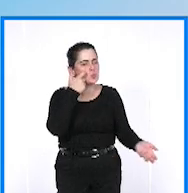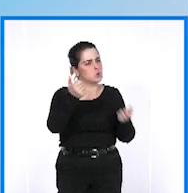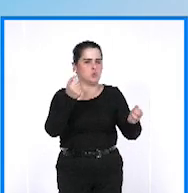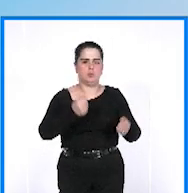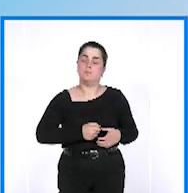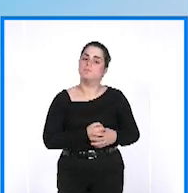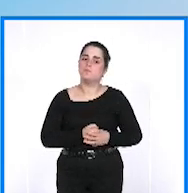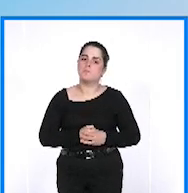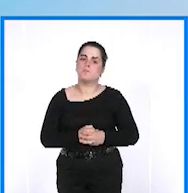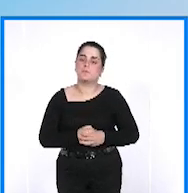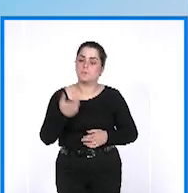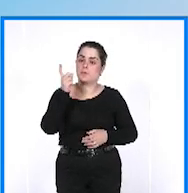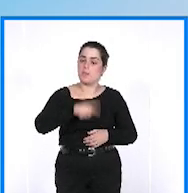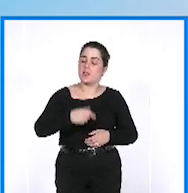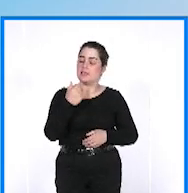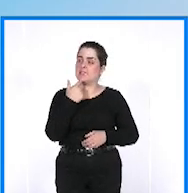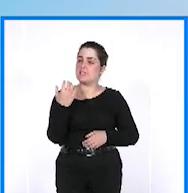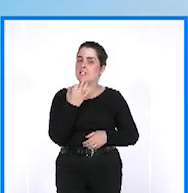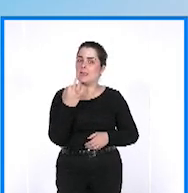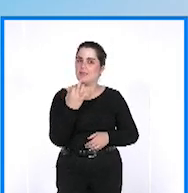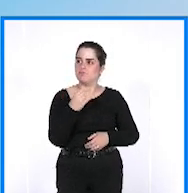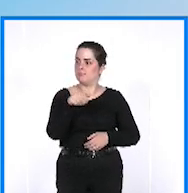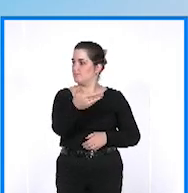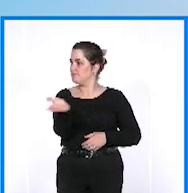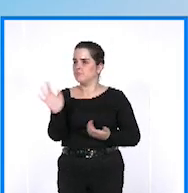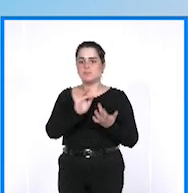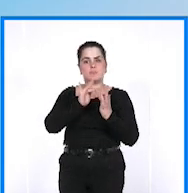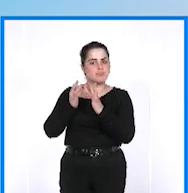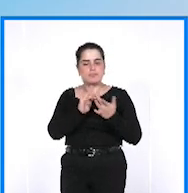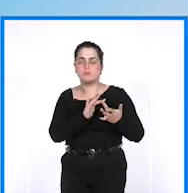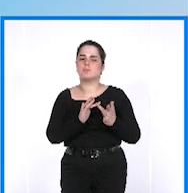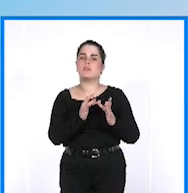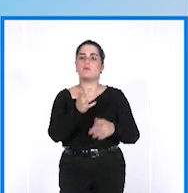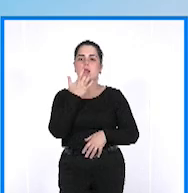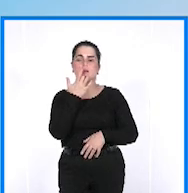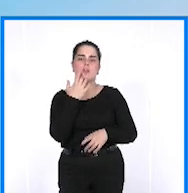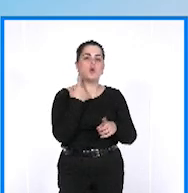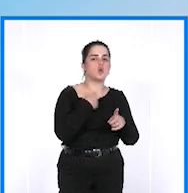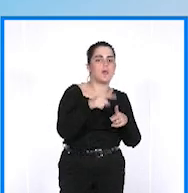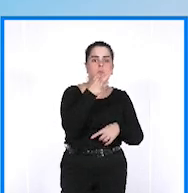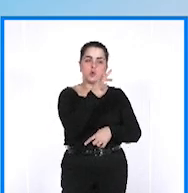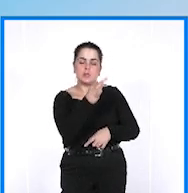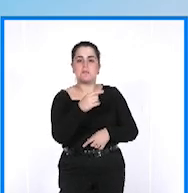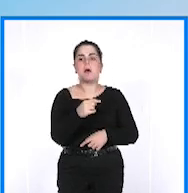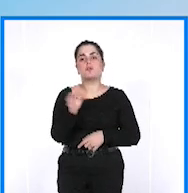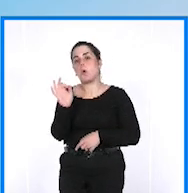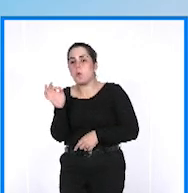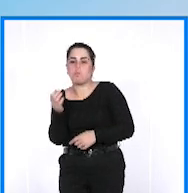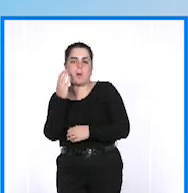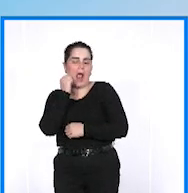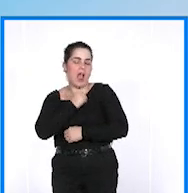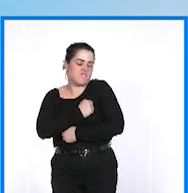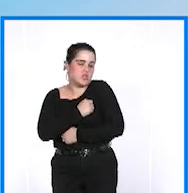también eh destacan las relaciones interpersonales no eh con sus cosas positivas sus afectos y algo muy bonito que estamos